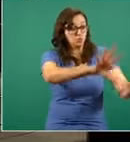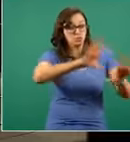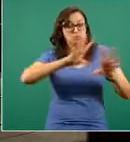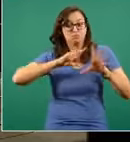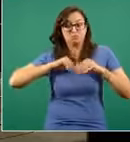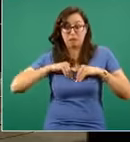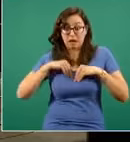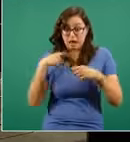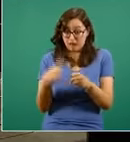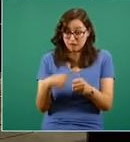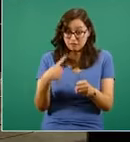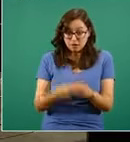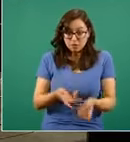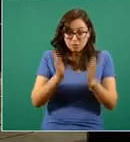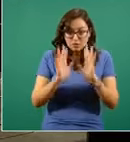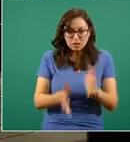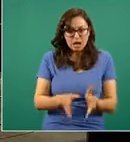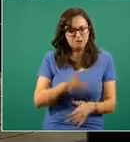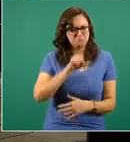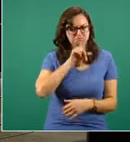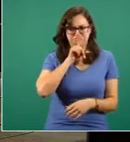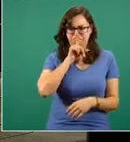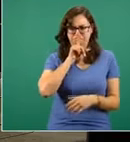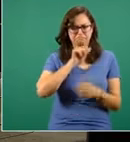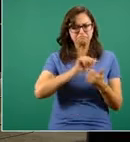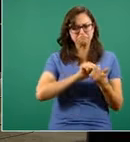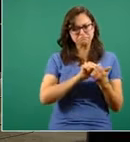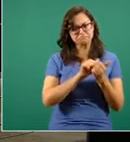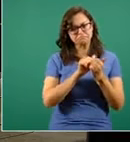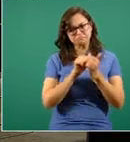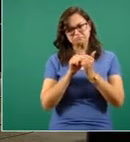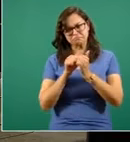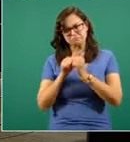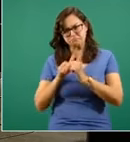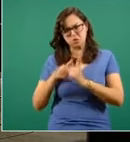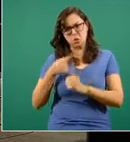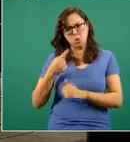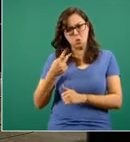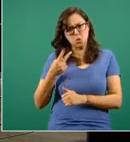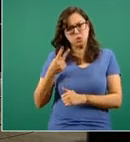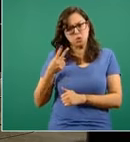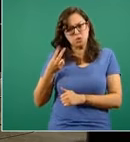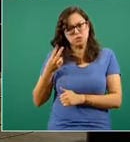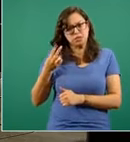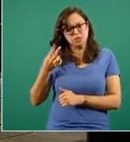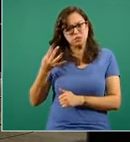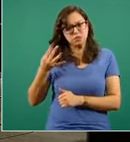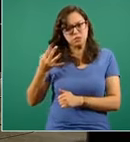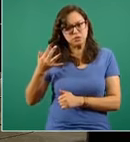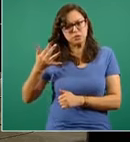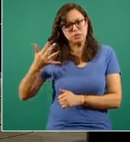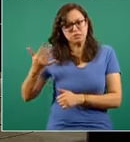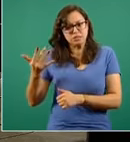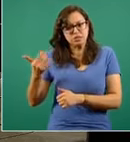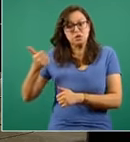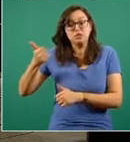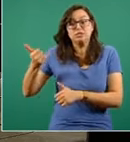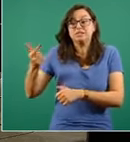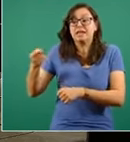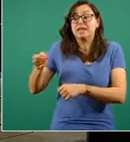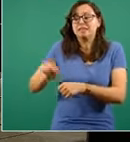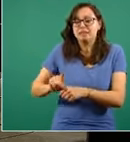obviamente expresar esta sintomatología. Por lo tanto, eso ponía al señor presidente en un periodo en el cual él podría